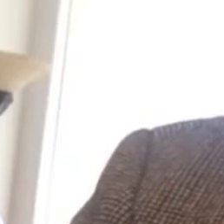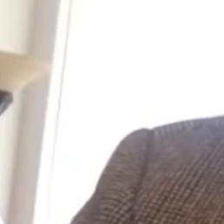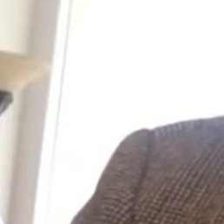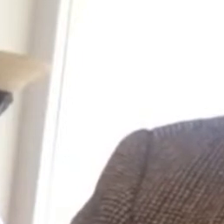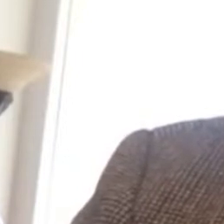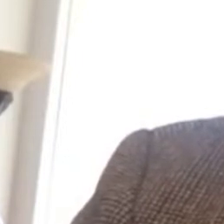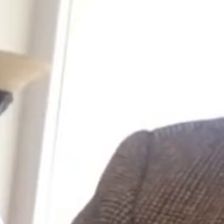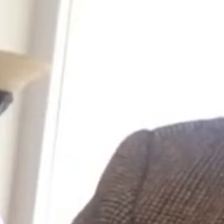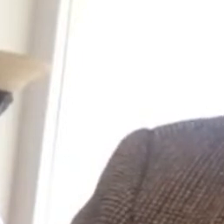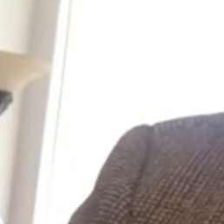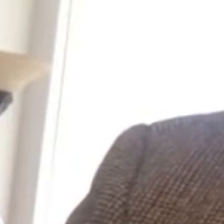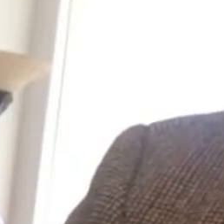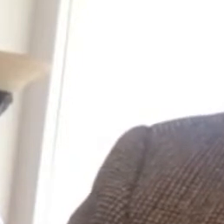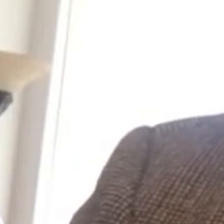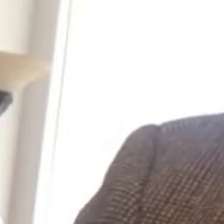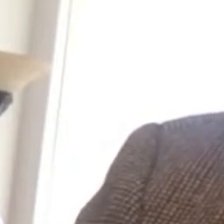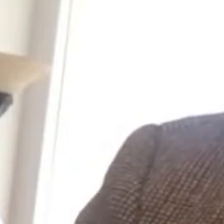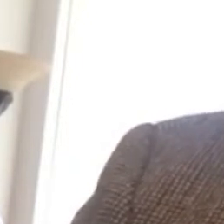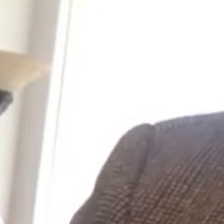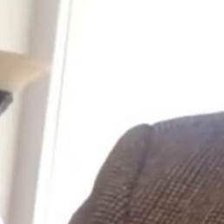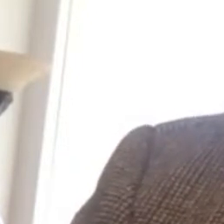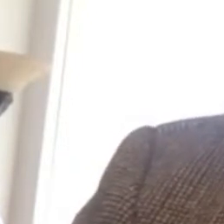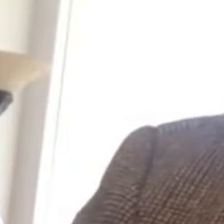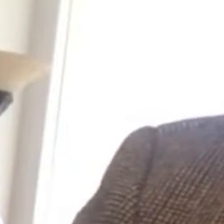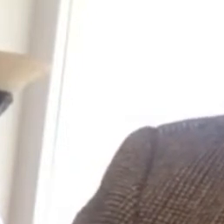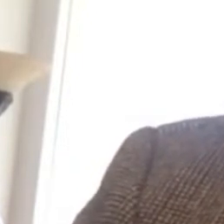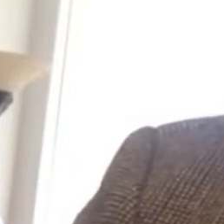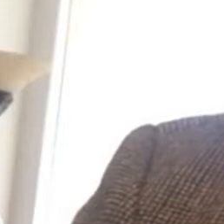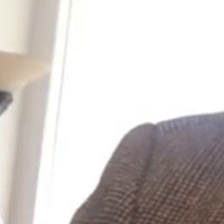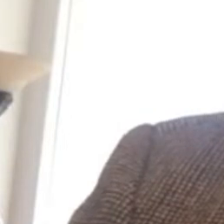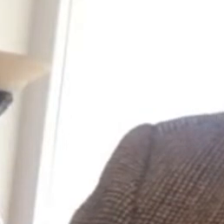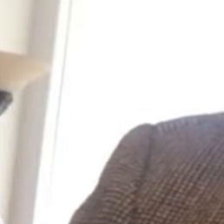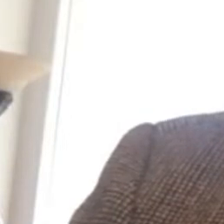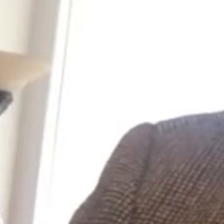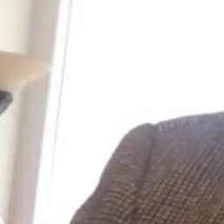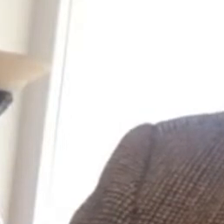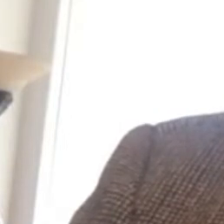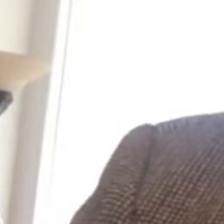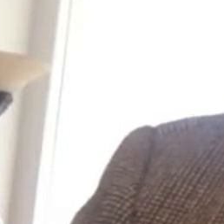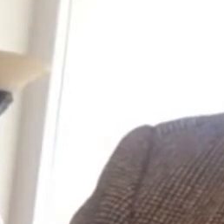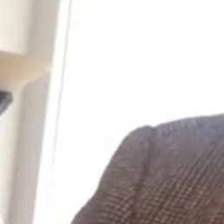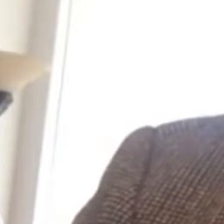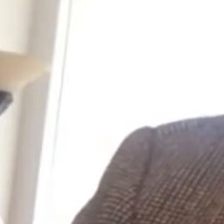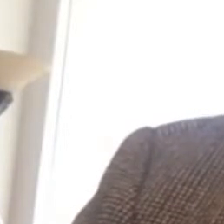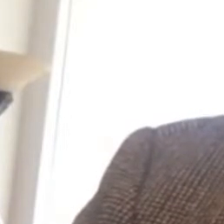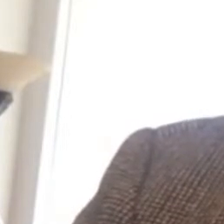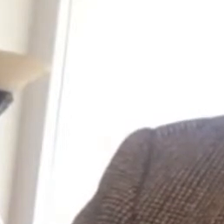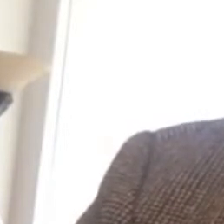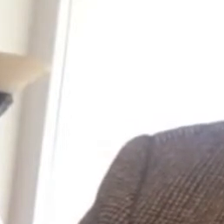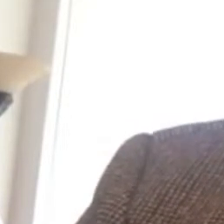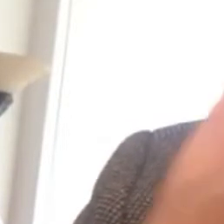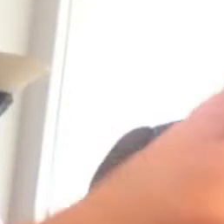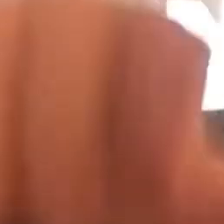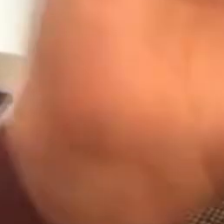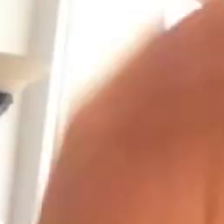jurado nacional de elecciones como ustedes saben yo era uno de esos candidatos y el que tenía las preferencias en las